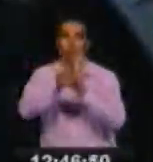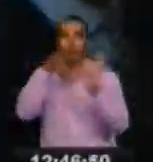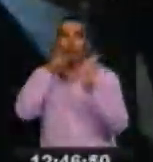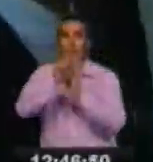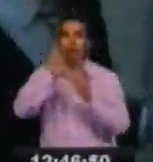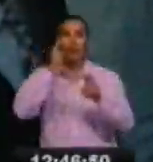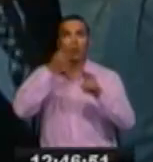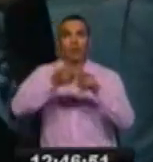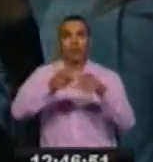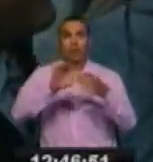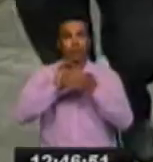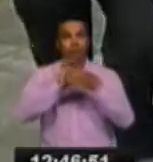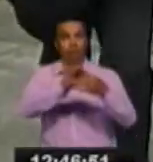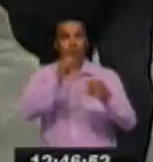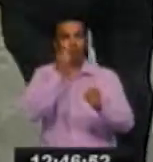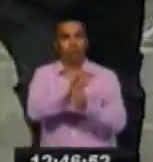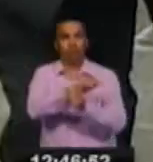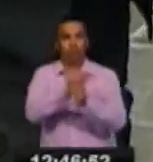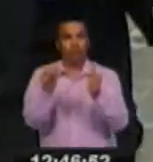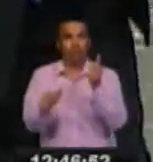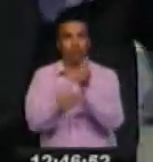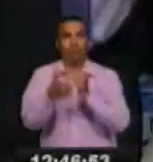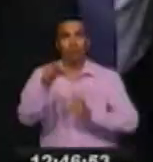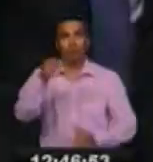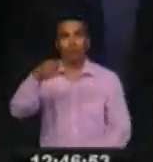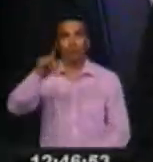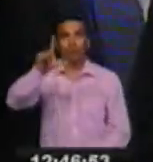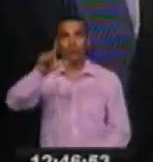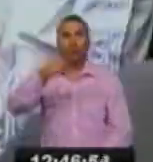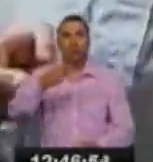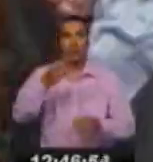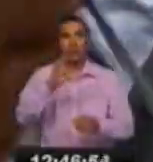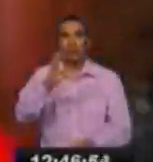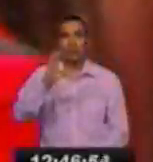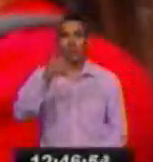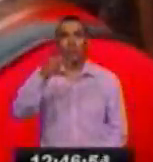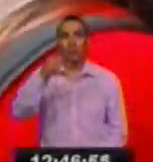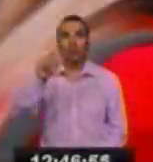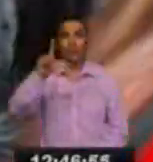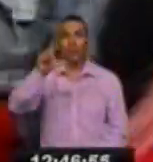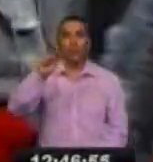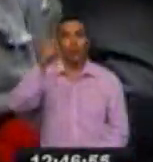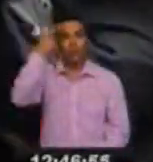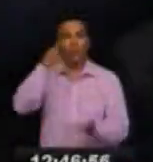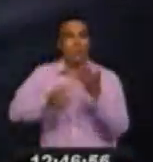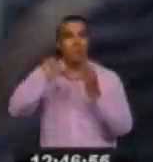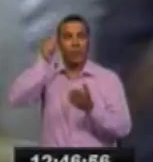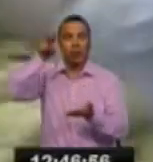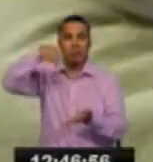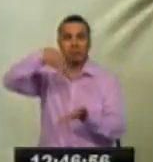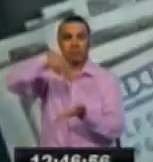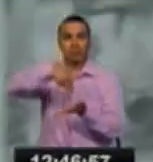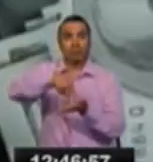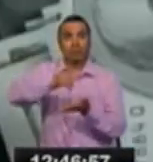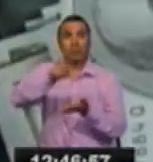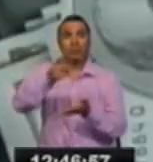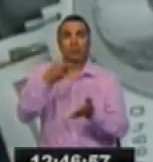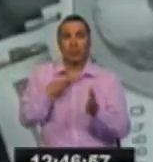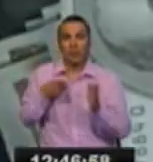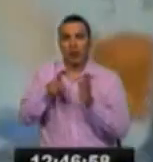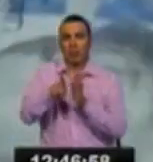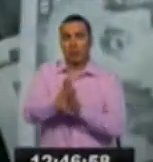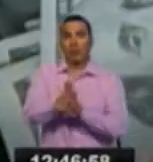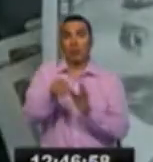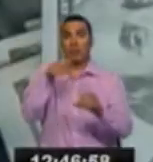ex colaboradores Ángel Sacbay, quien ya rindió versión, y Carla Obando, quien está citada para mañana. Ellos habrían depositado en